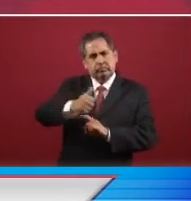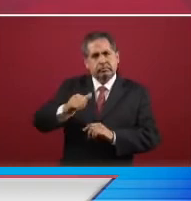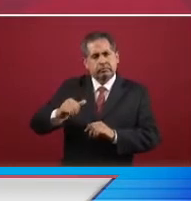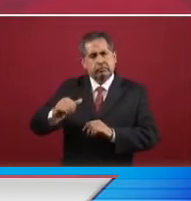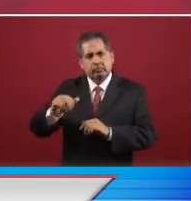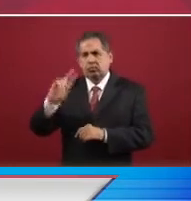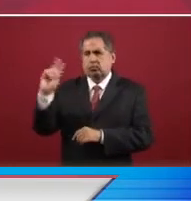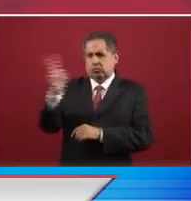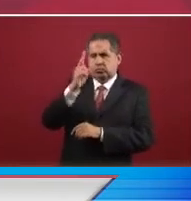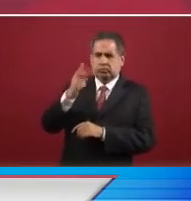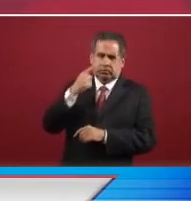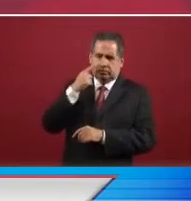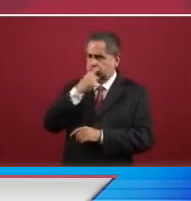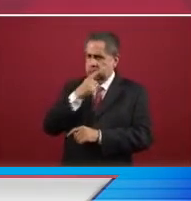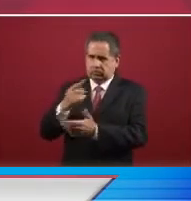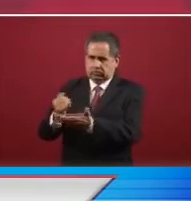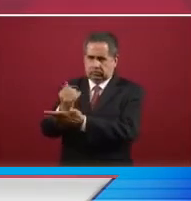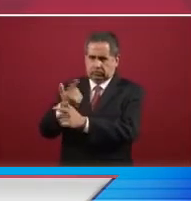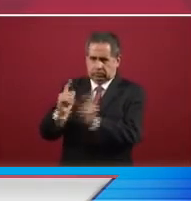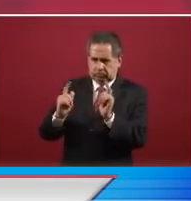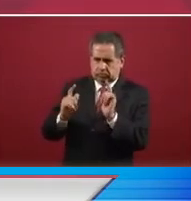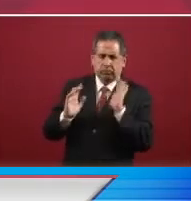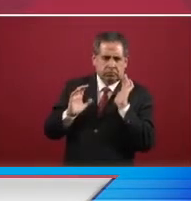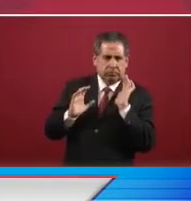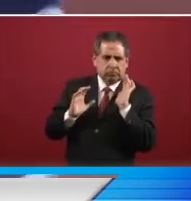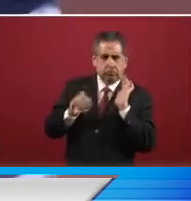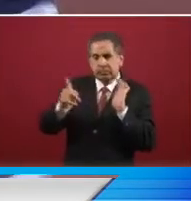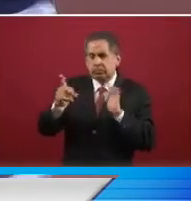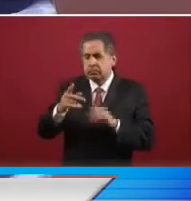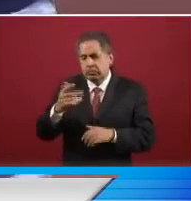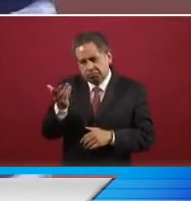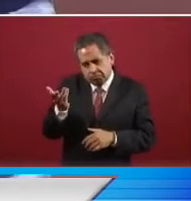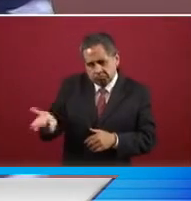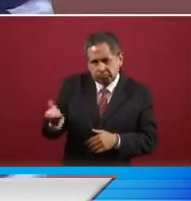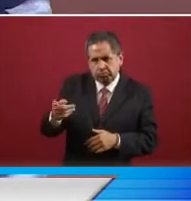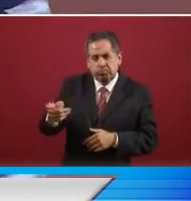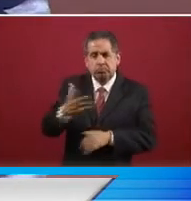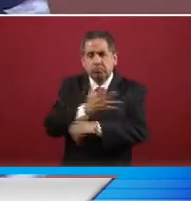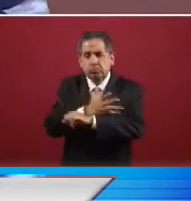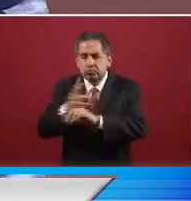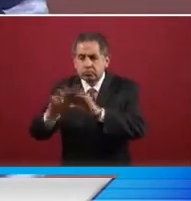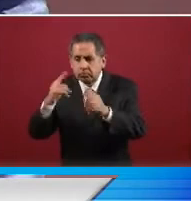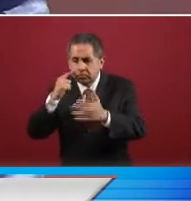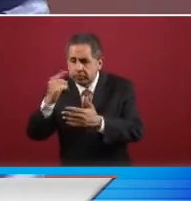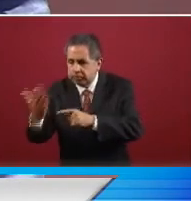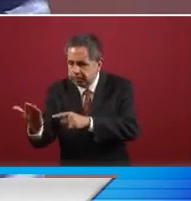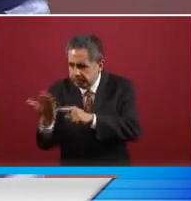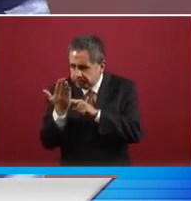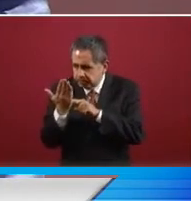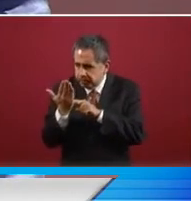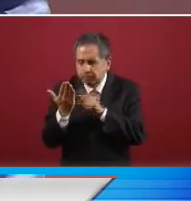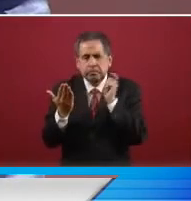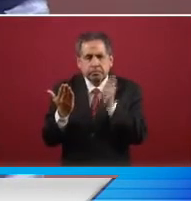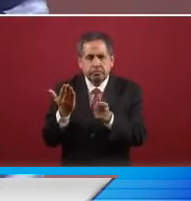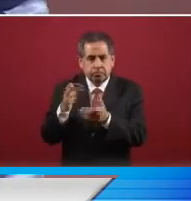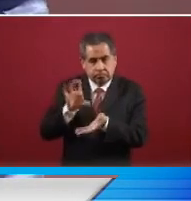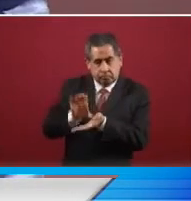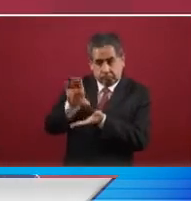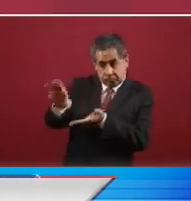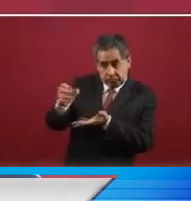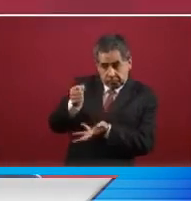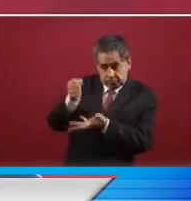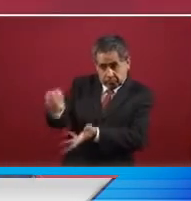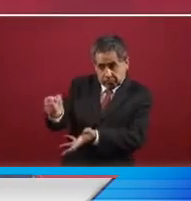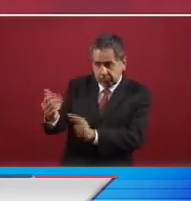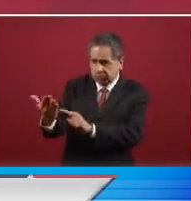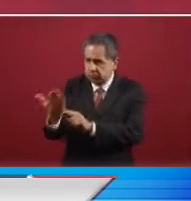estamos también pidiendo que se transparenten los fondos. No faltarán recursos para las